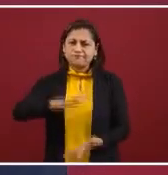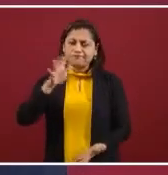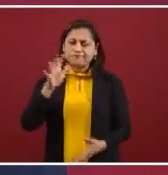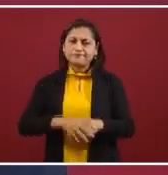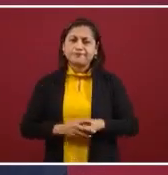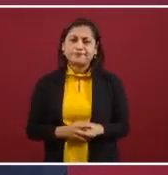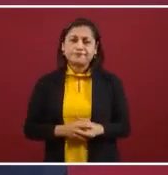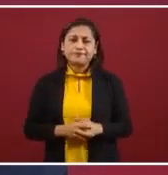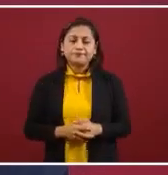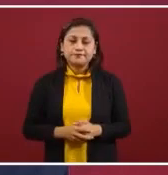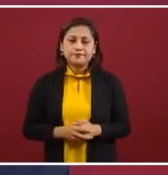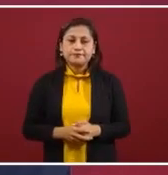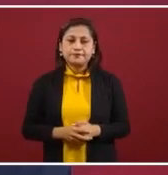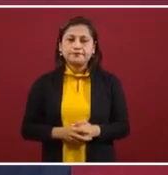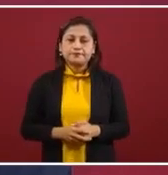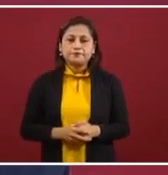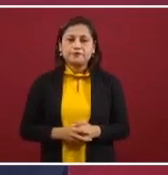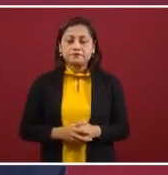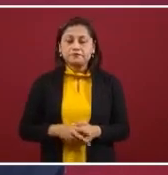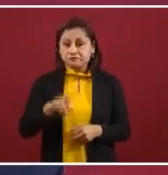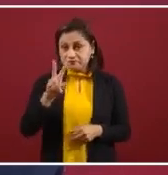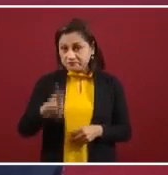Había hasta